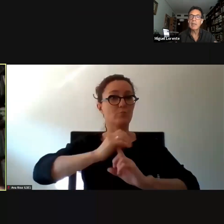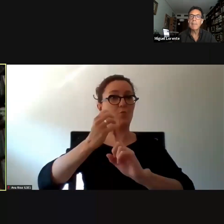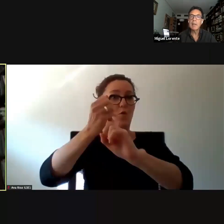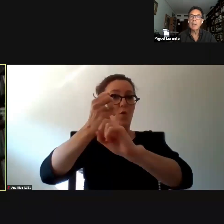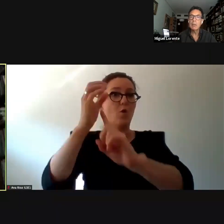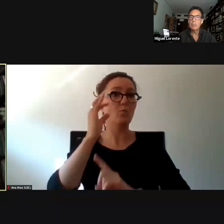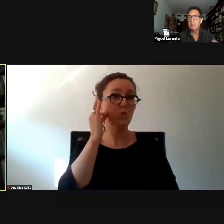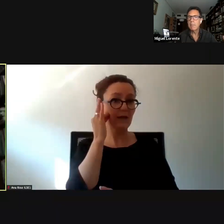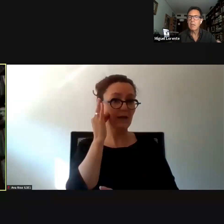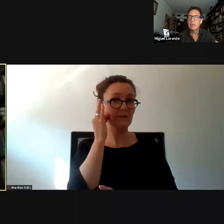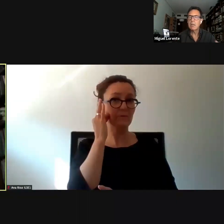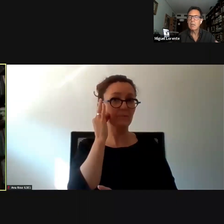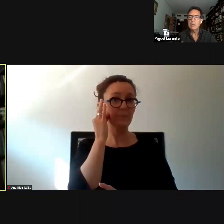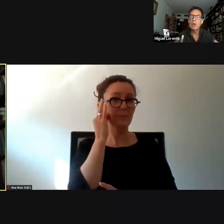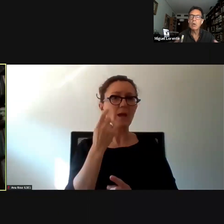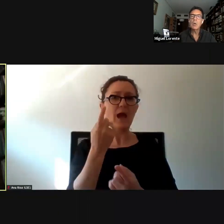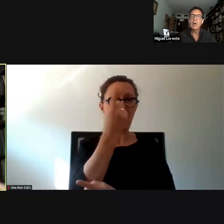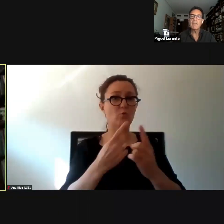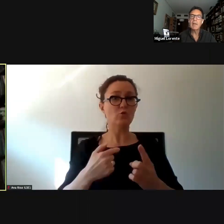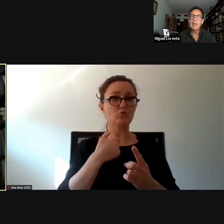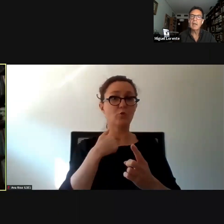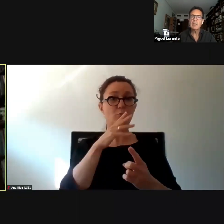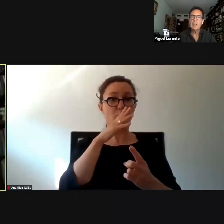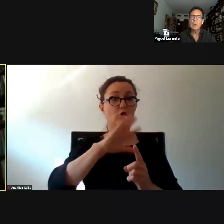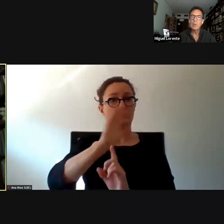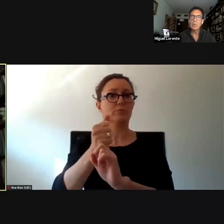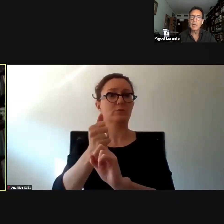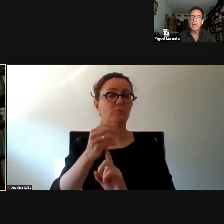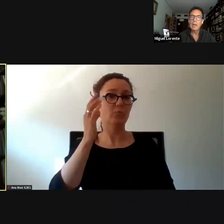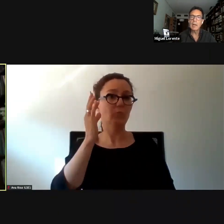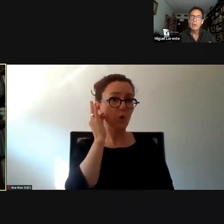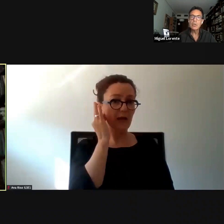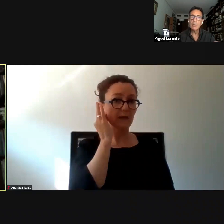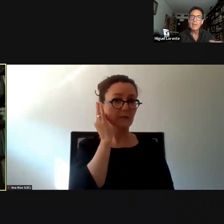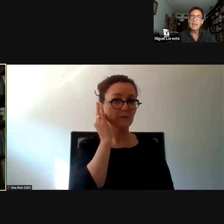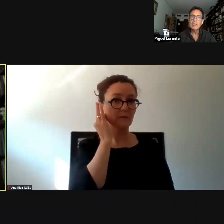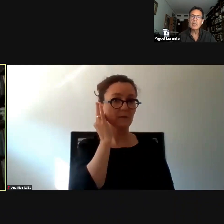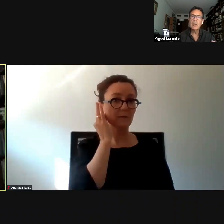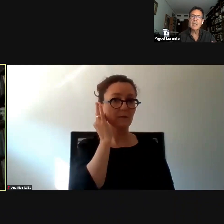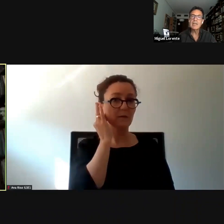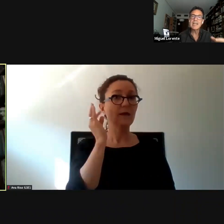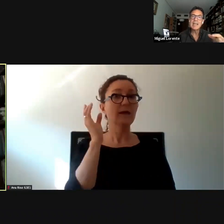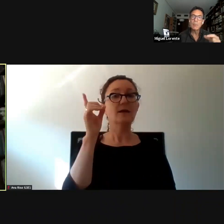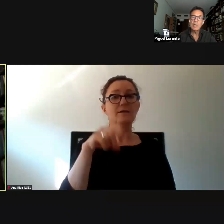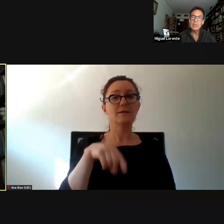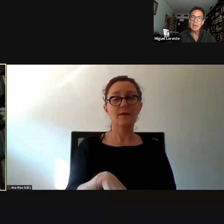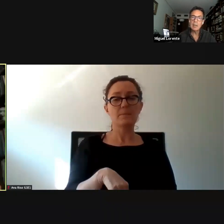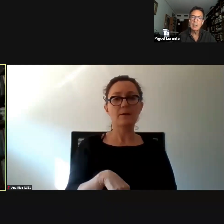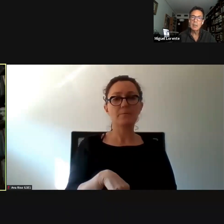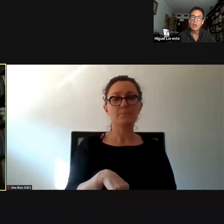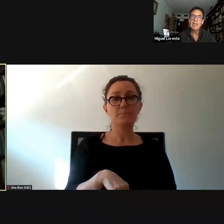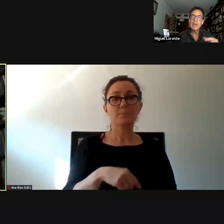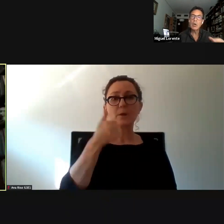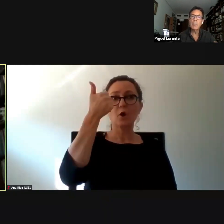los hombres, pero hombres lo están perdiendo, y también los hombres como referencia social y cultural. No solo pierden